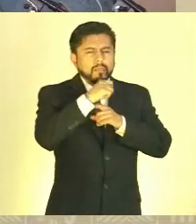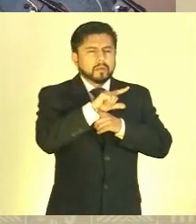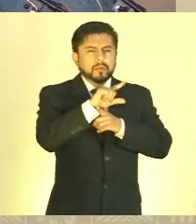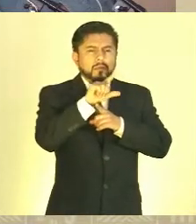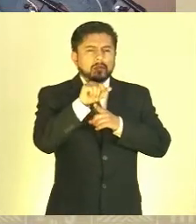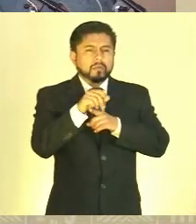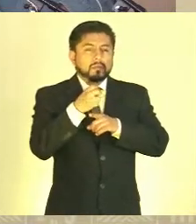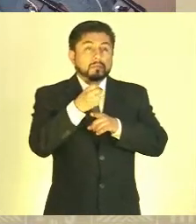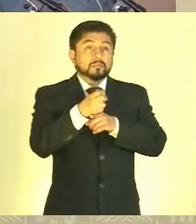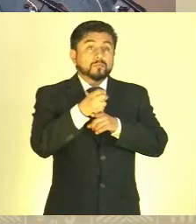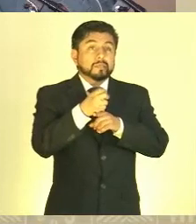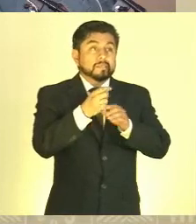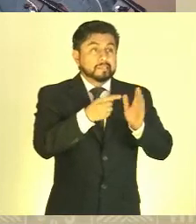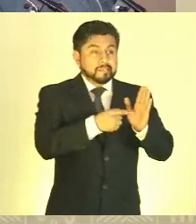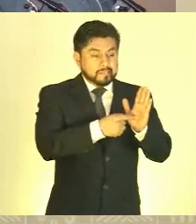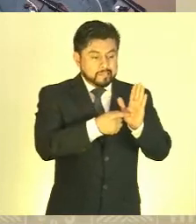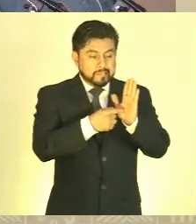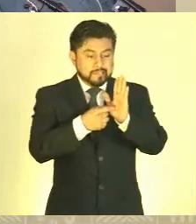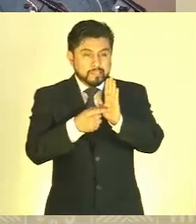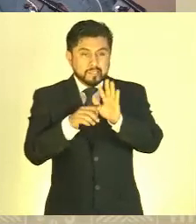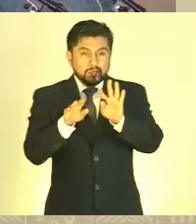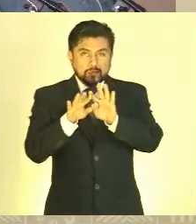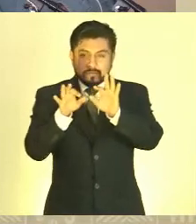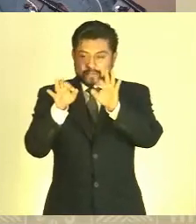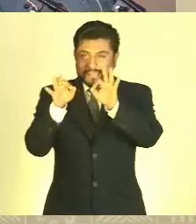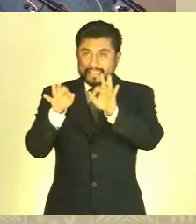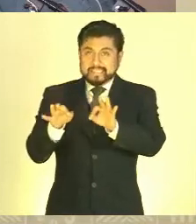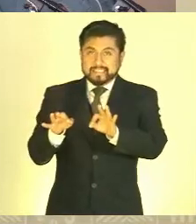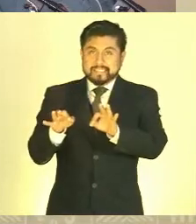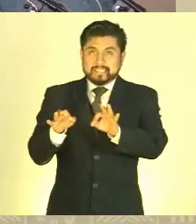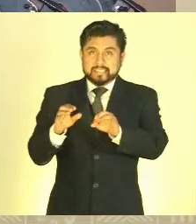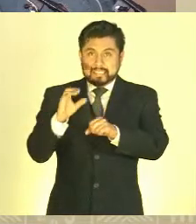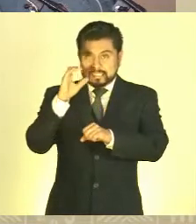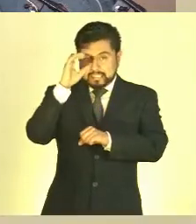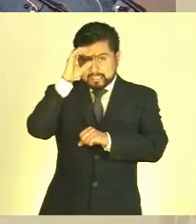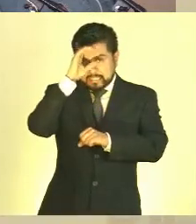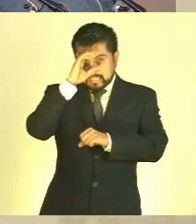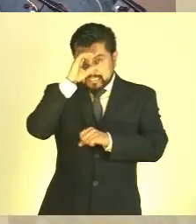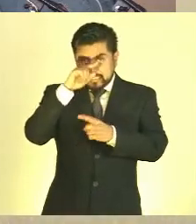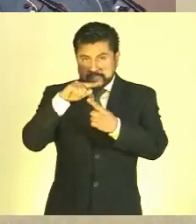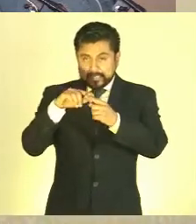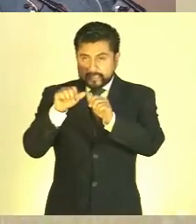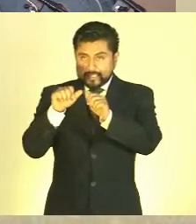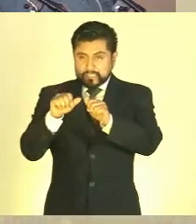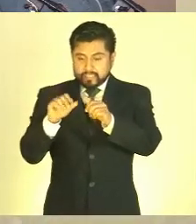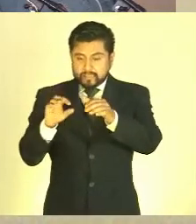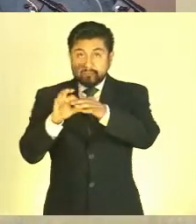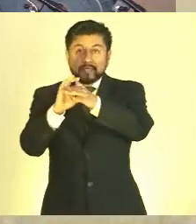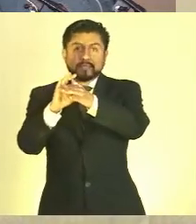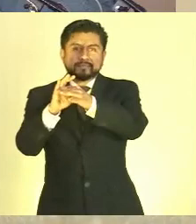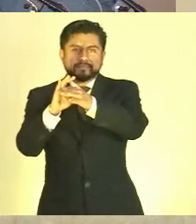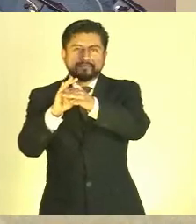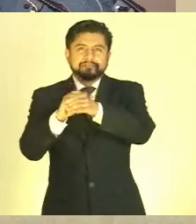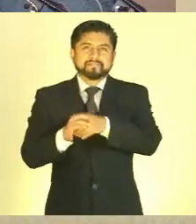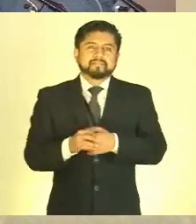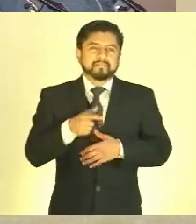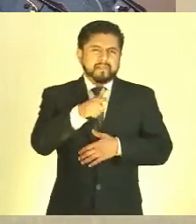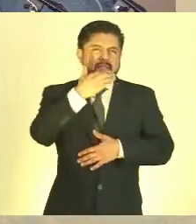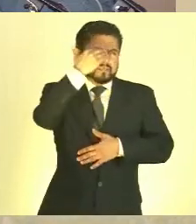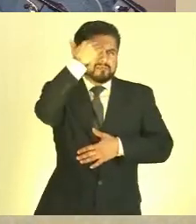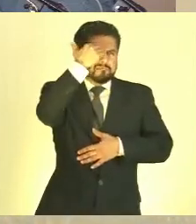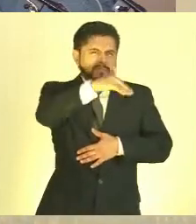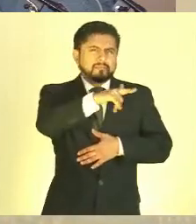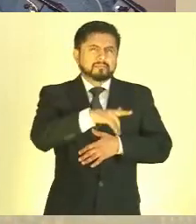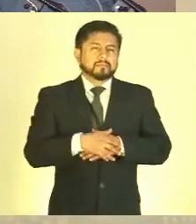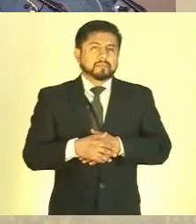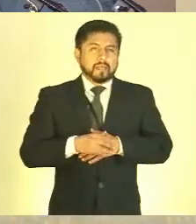demostrará exacta. Y hay muchos de esas citas, ¿no? Hay John Benville, que es un escritor que sabe de ciencia,